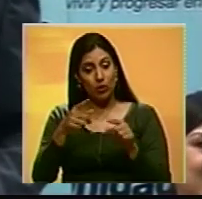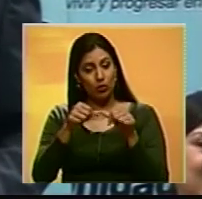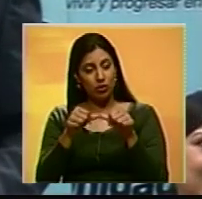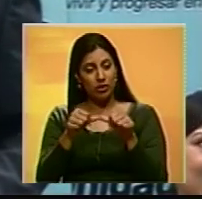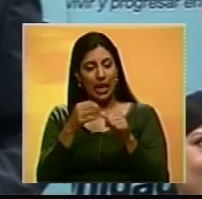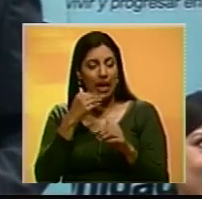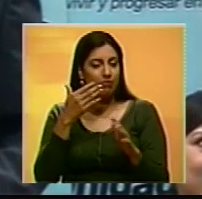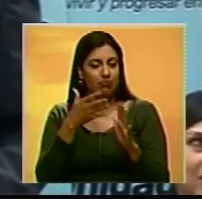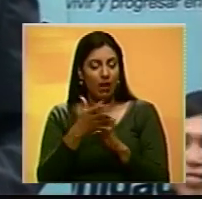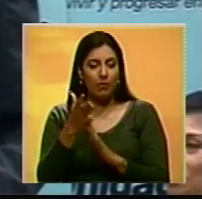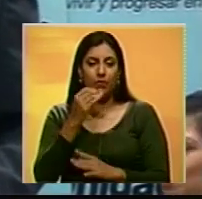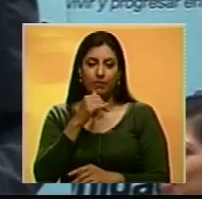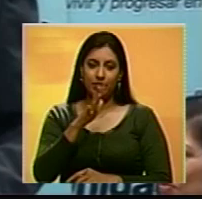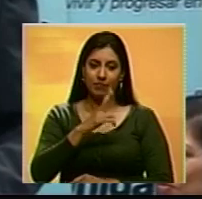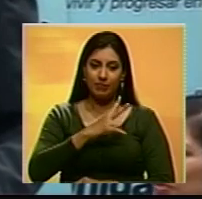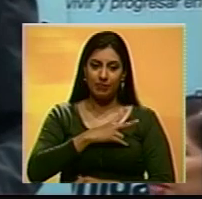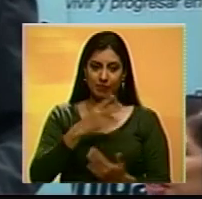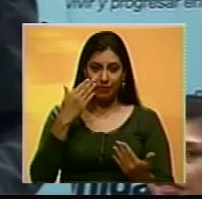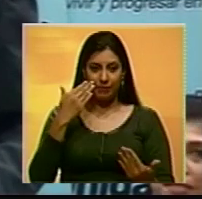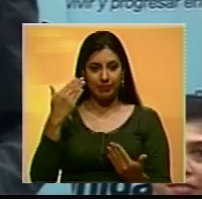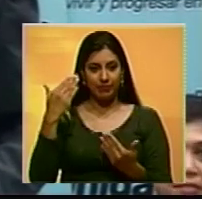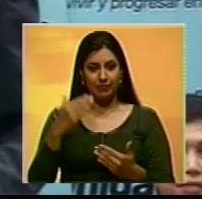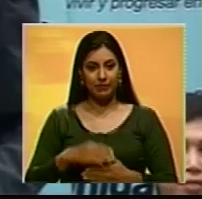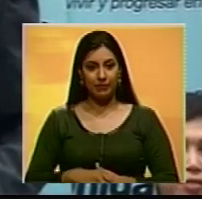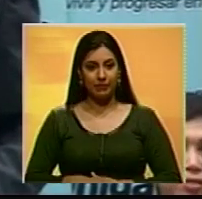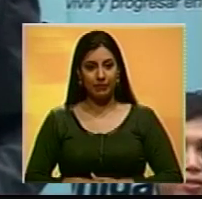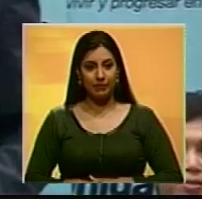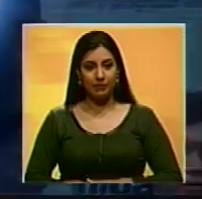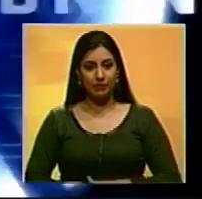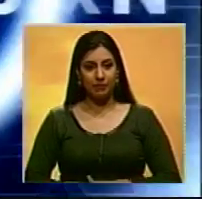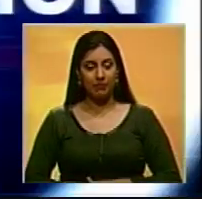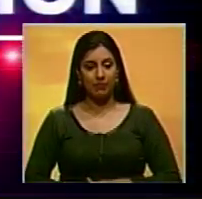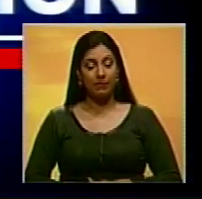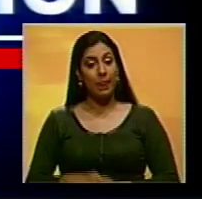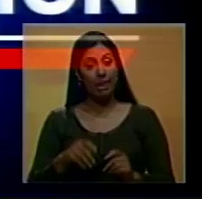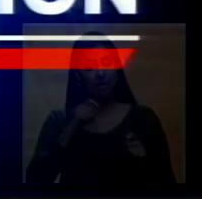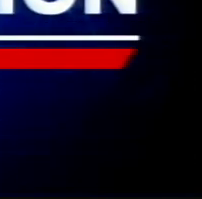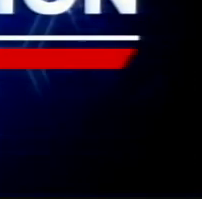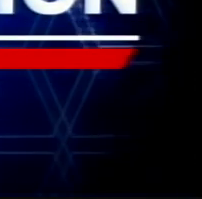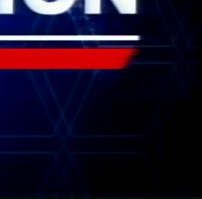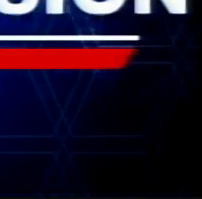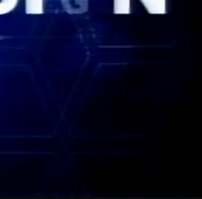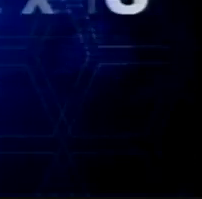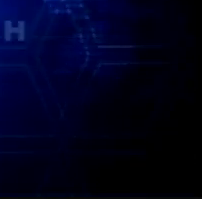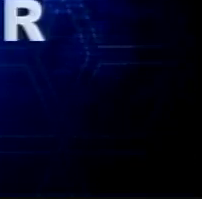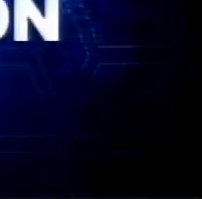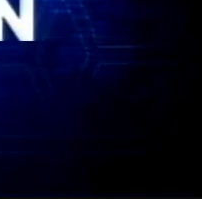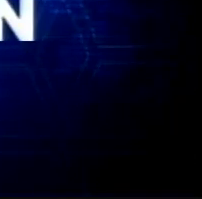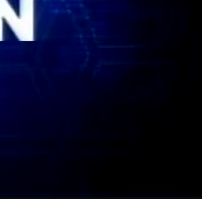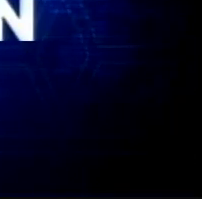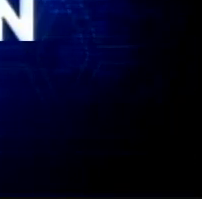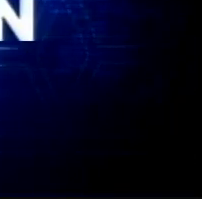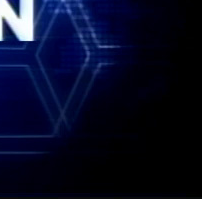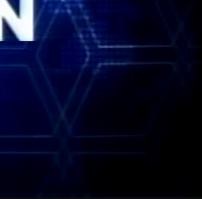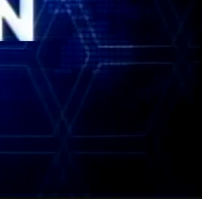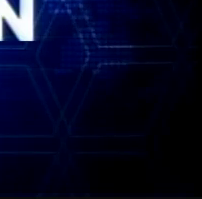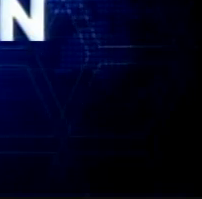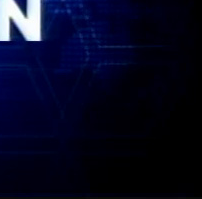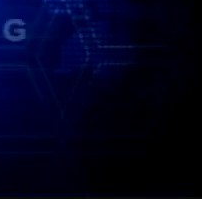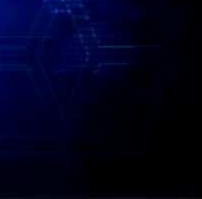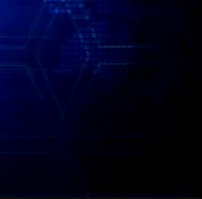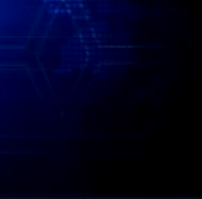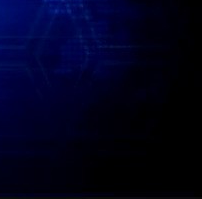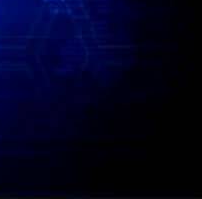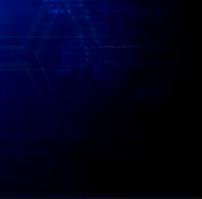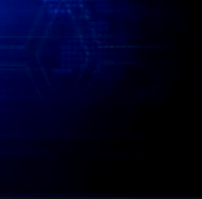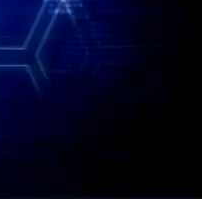ahora con más de la emisión meridiana de Noticiero Venevisión. Entrevista Venevisión. Líder en opinión,